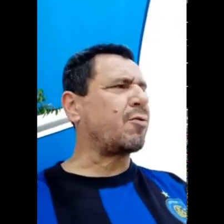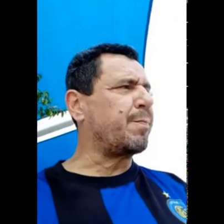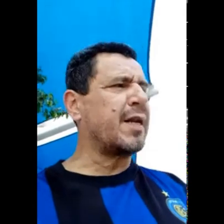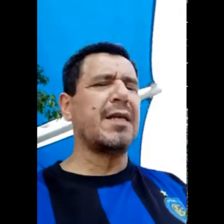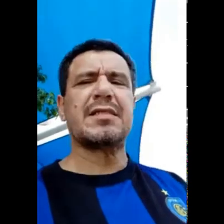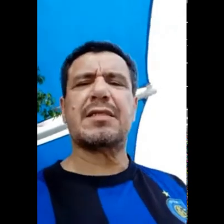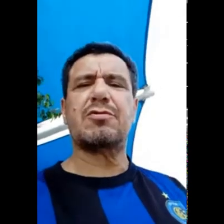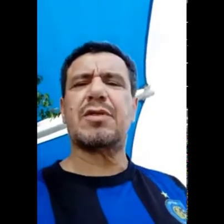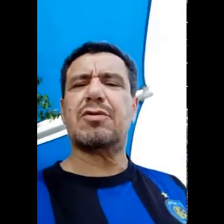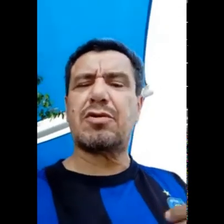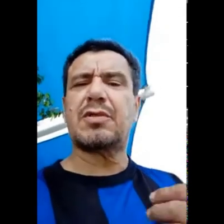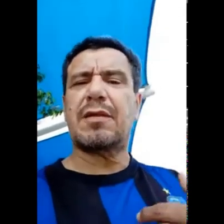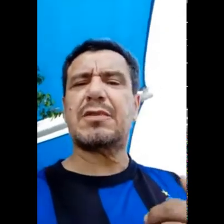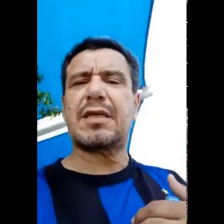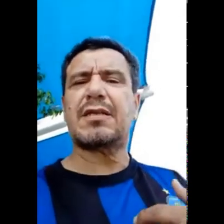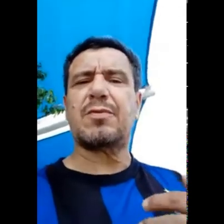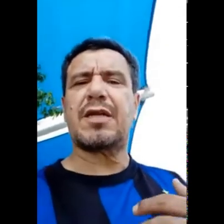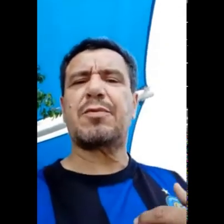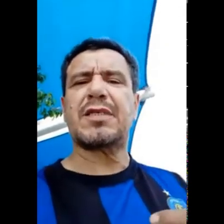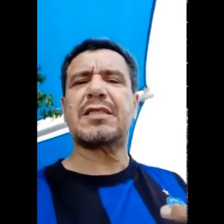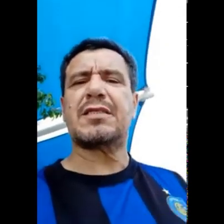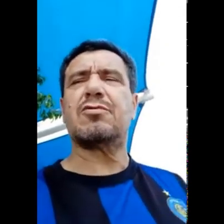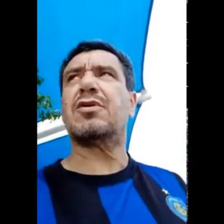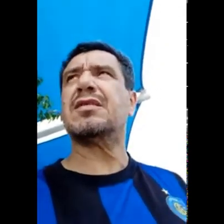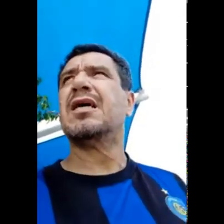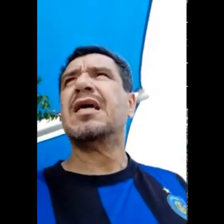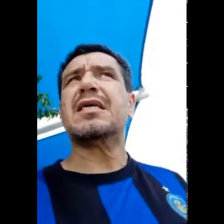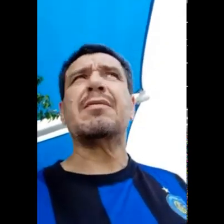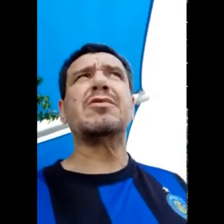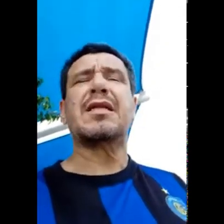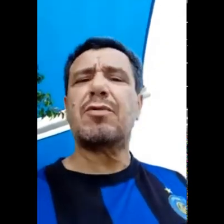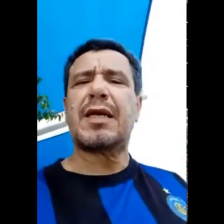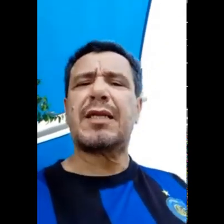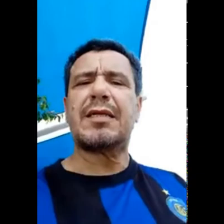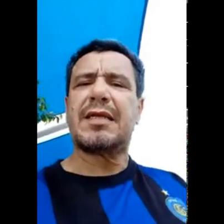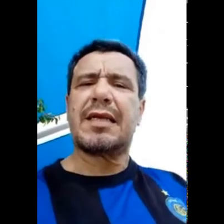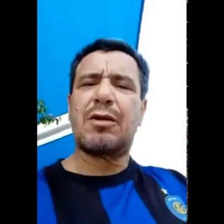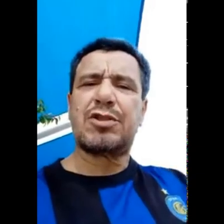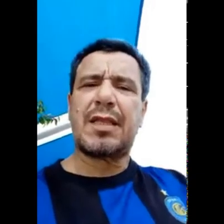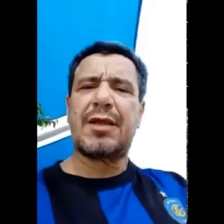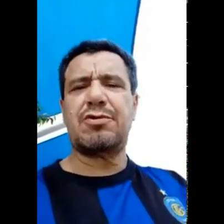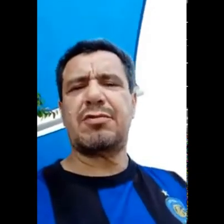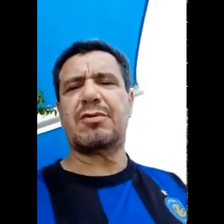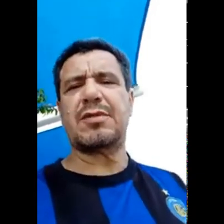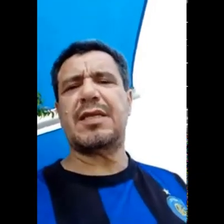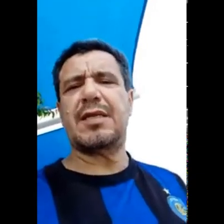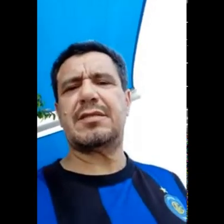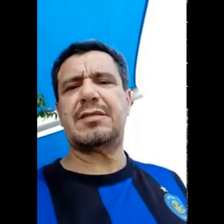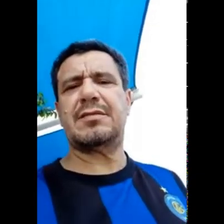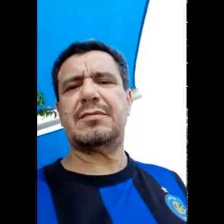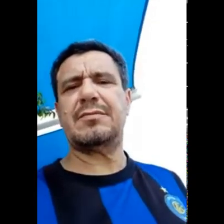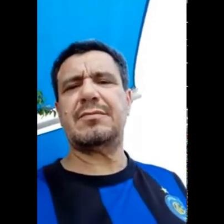para romper las instituciones, nosotros tenemos que responder por esas instituciones que estamos tratando de crear desde el 88 que entró